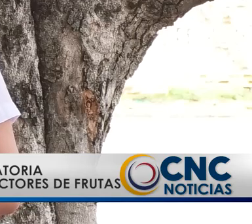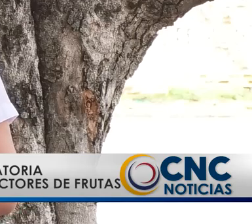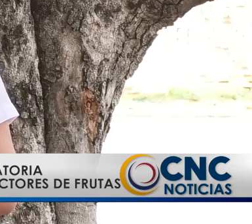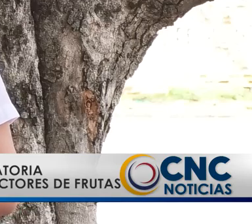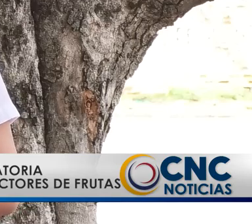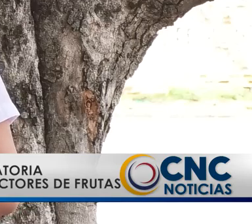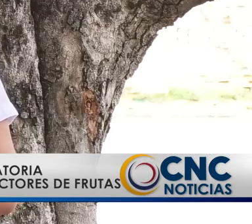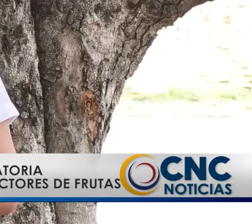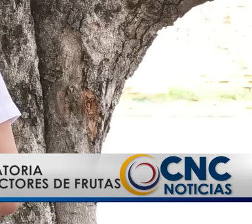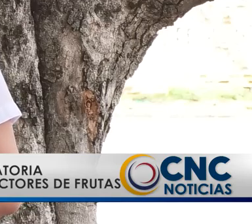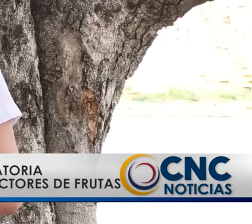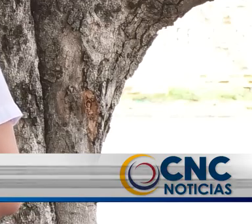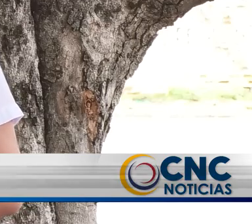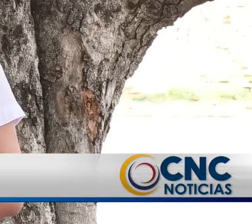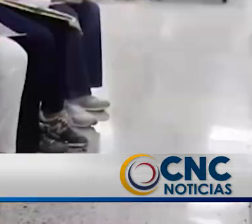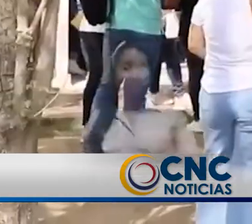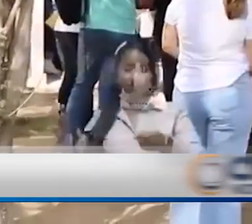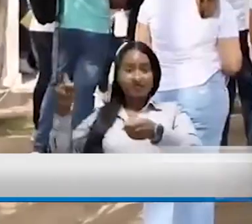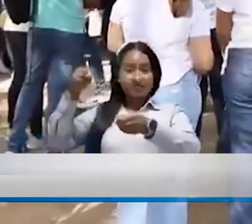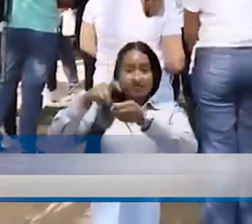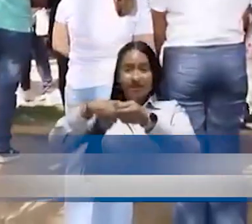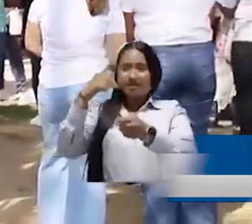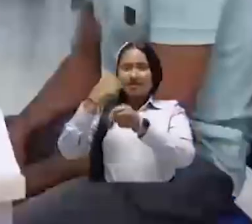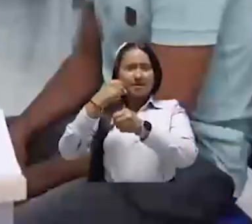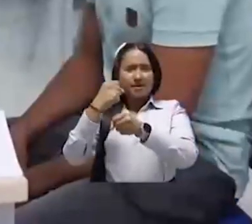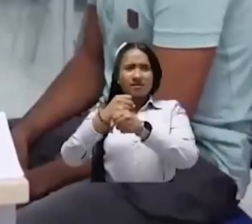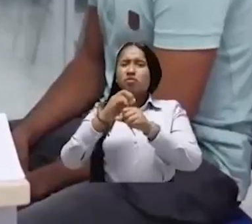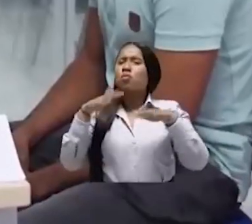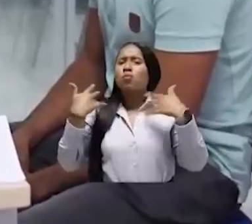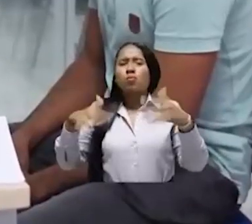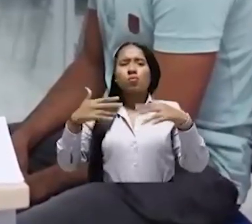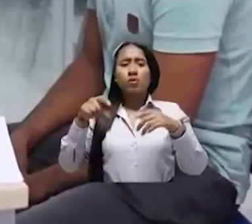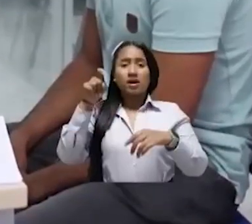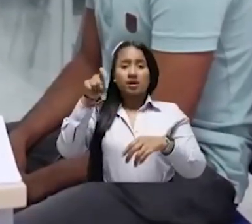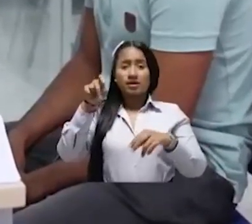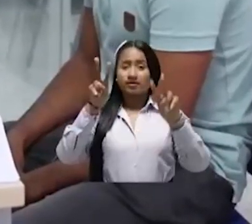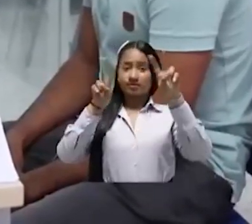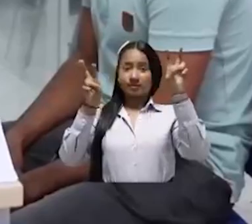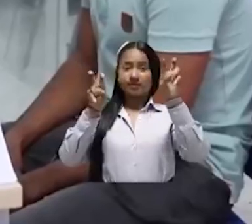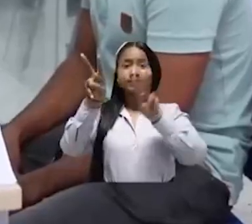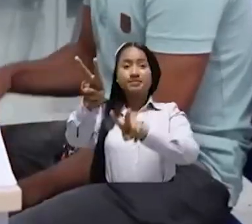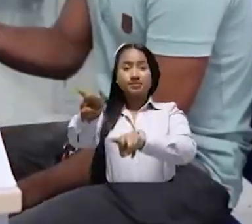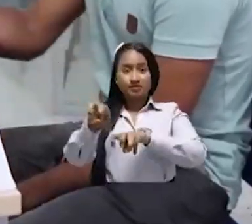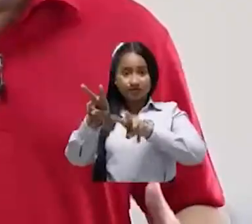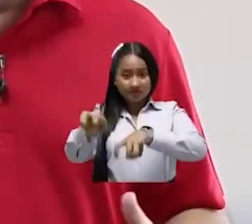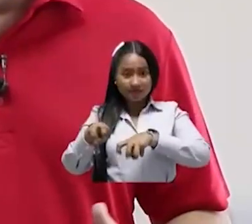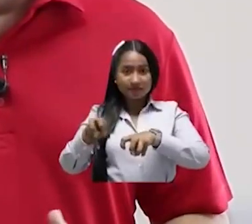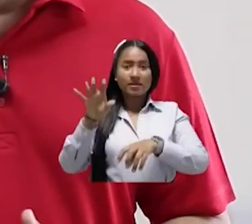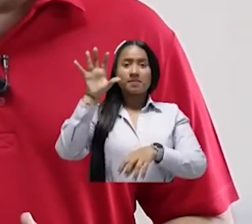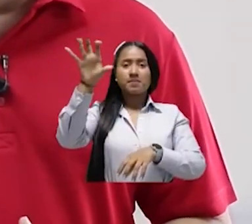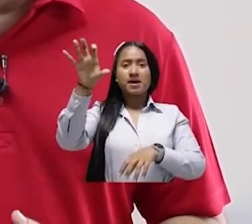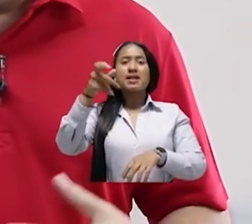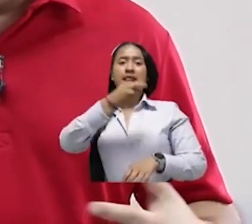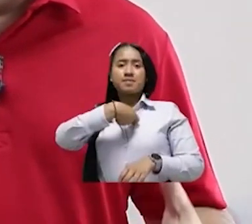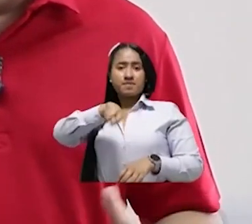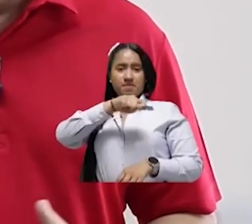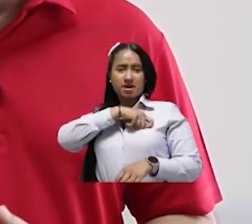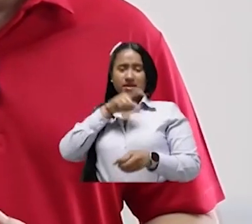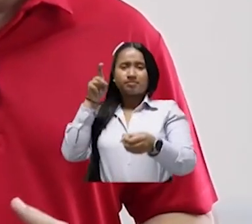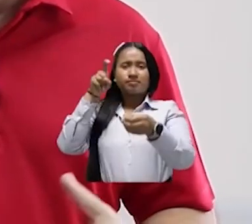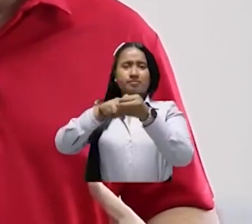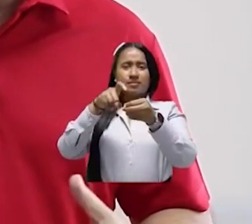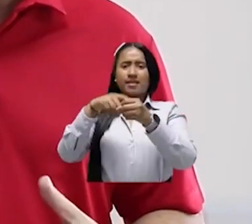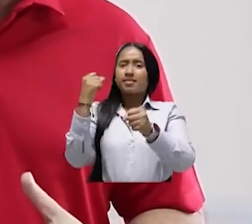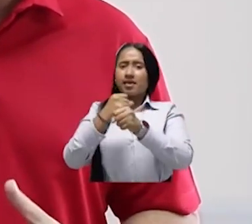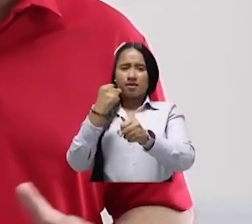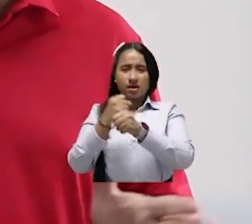diferentes actividades agrícolas. Esta convocatoria está enfocada básicamente al sector agrícola. Esta cooperativa de Cataluña